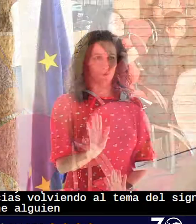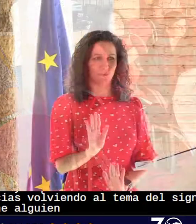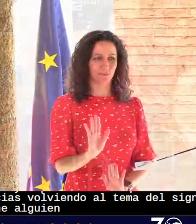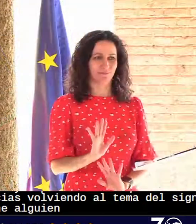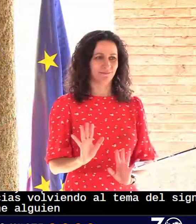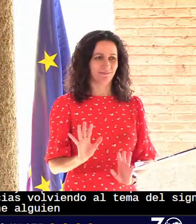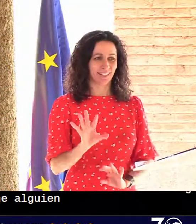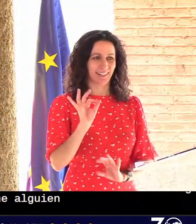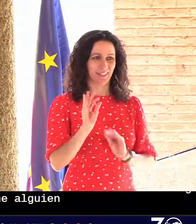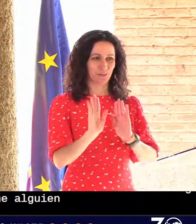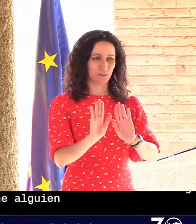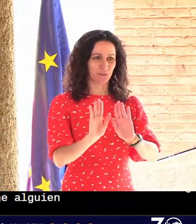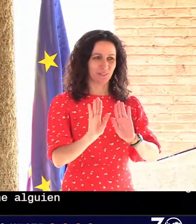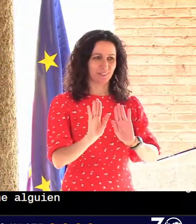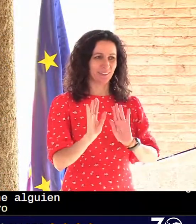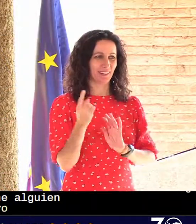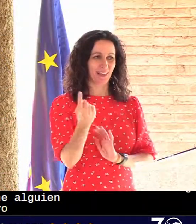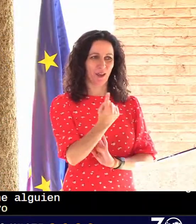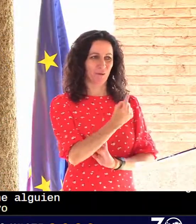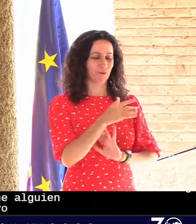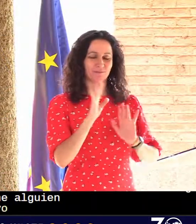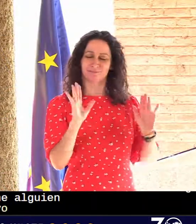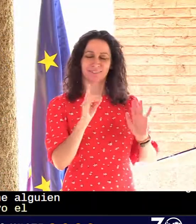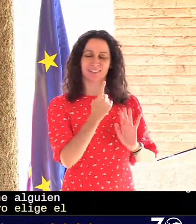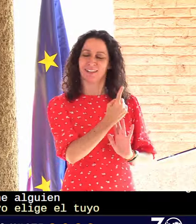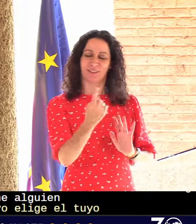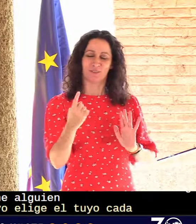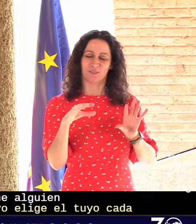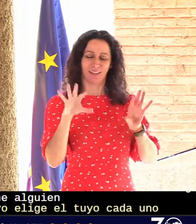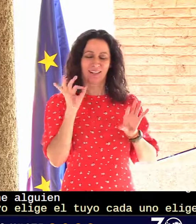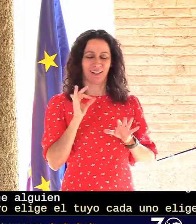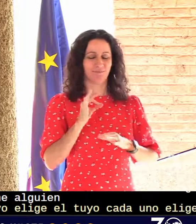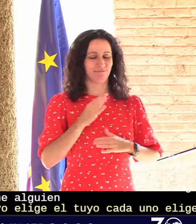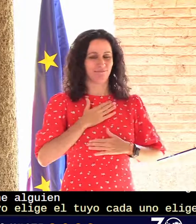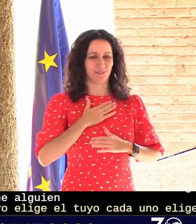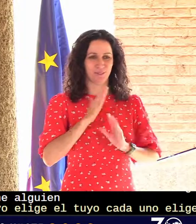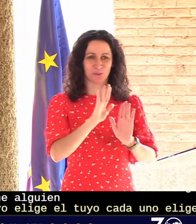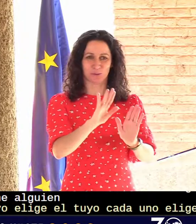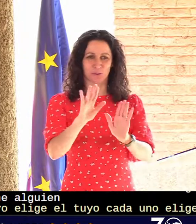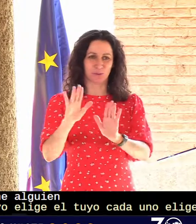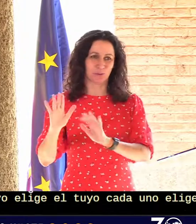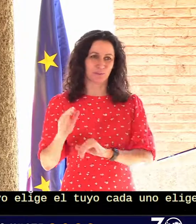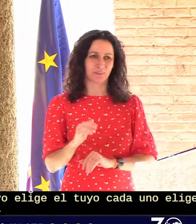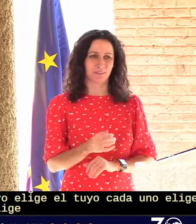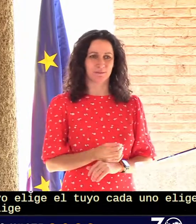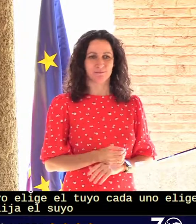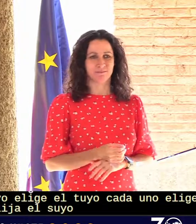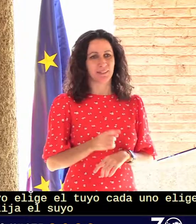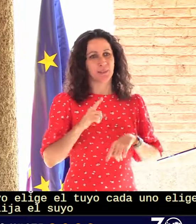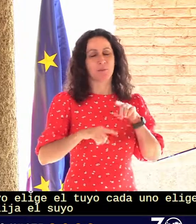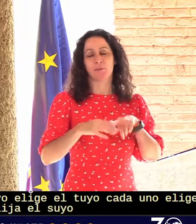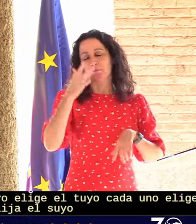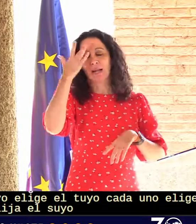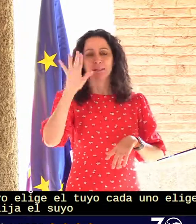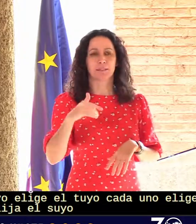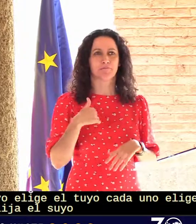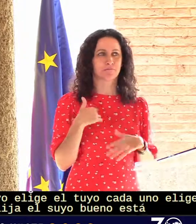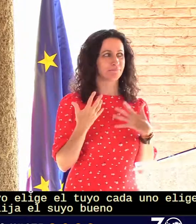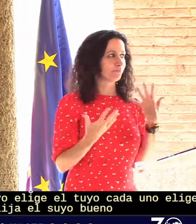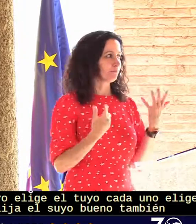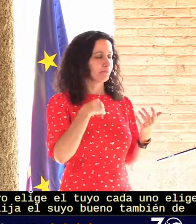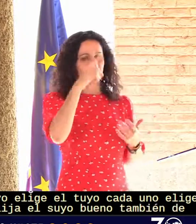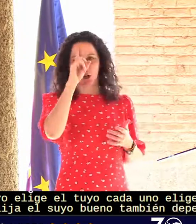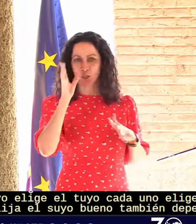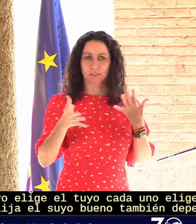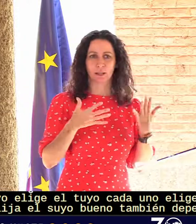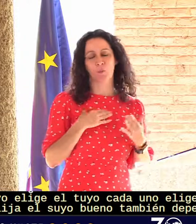alguien elige el tuyo elige el tuyo cada uno elige el suyo en principio cada uno elige el suyo Bueno también